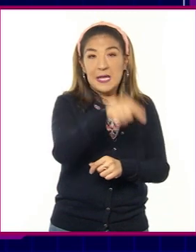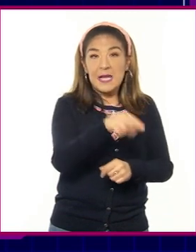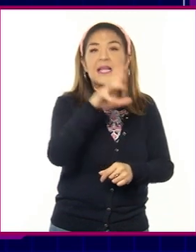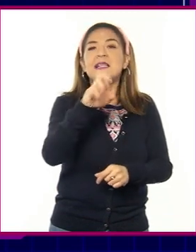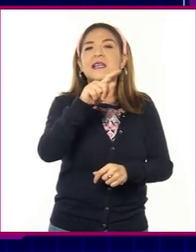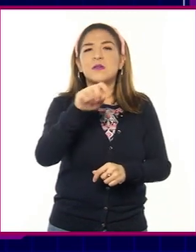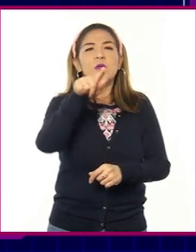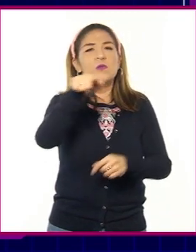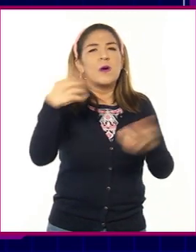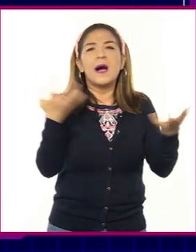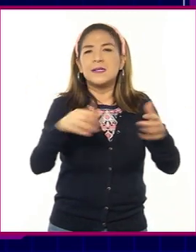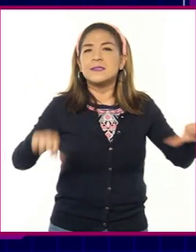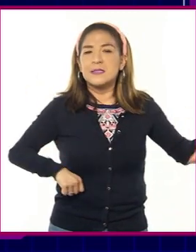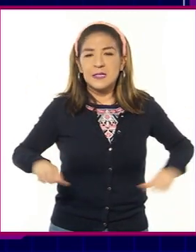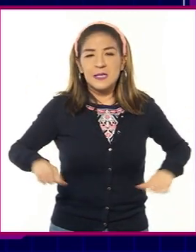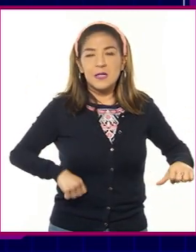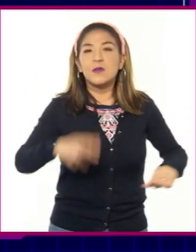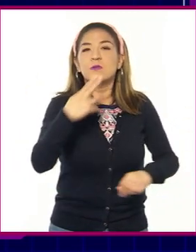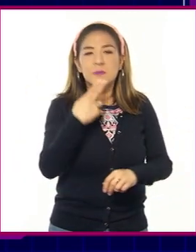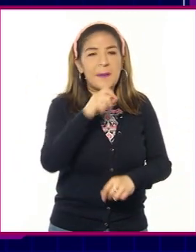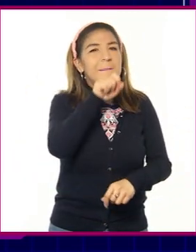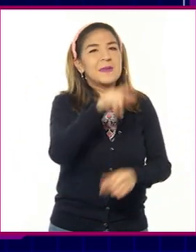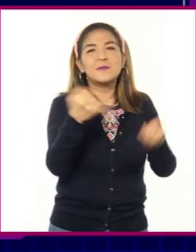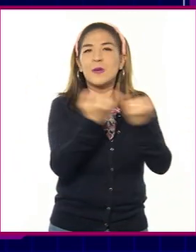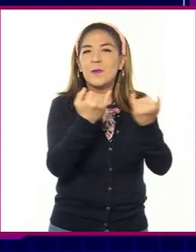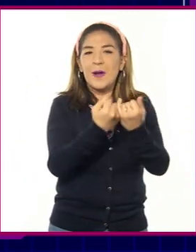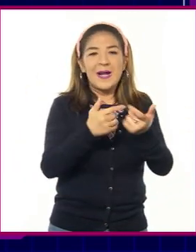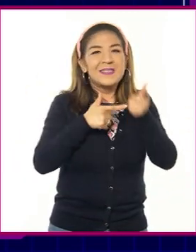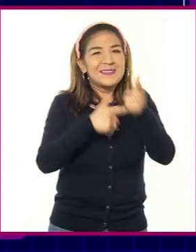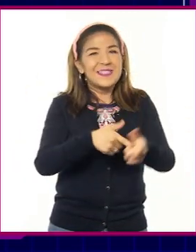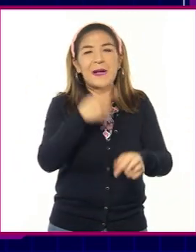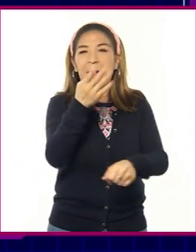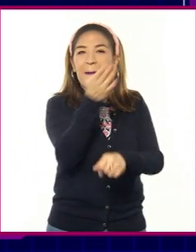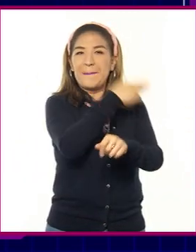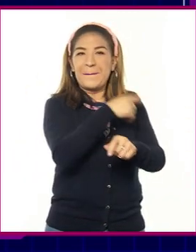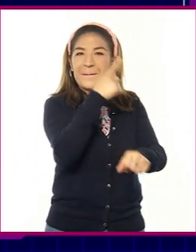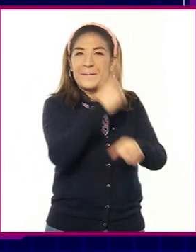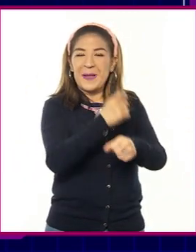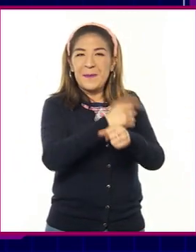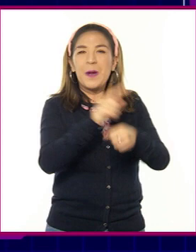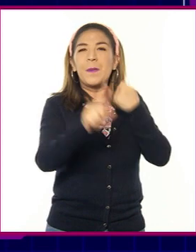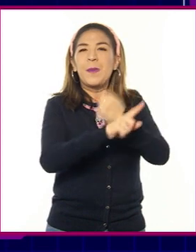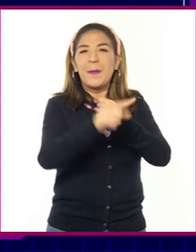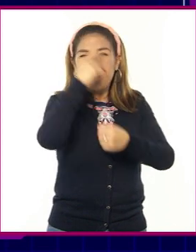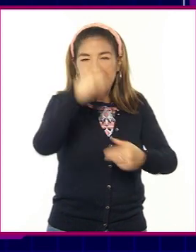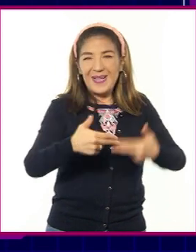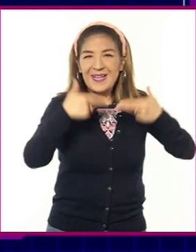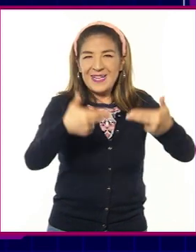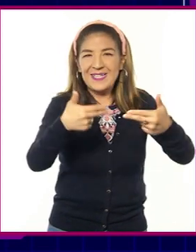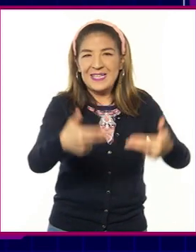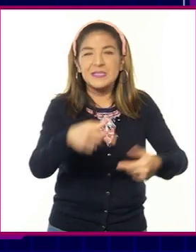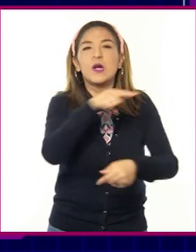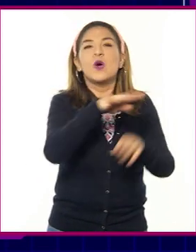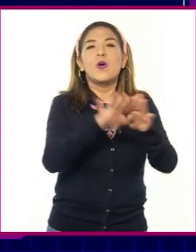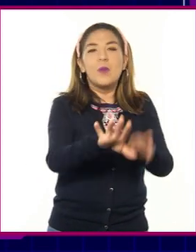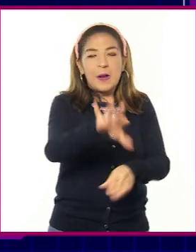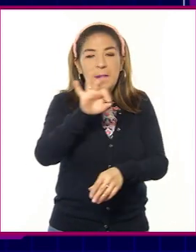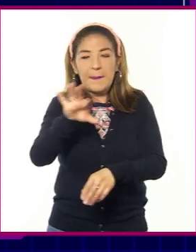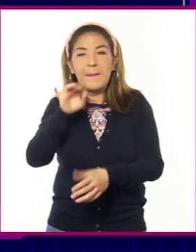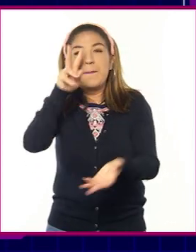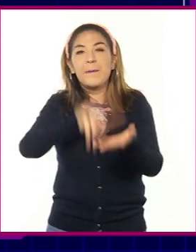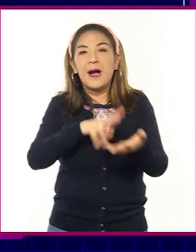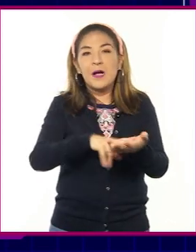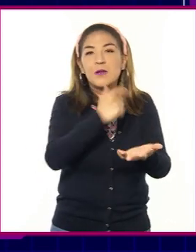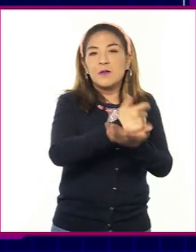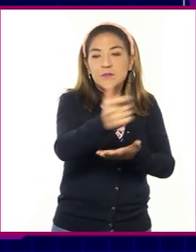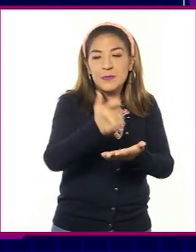reto les propongo utilizar el mismo procedimiento que se usó en el problema de la herencia para obtener la cantidad de dinero que le corresponde